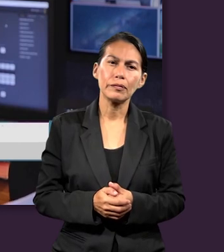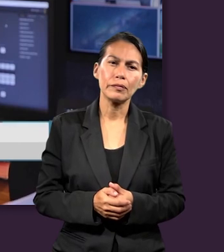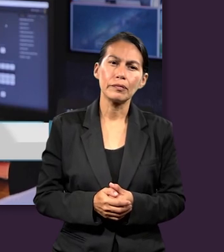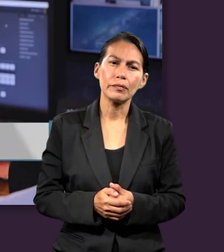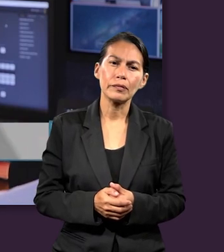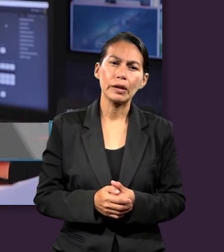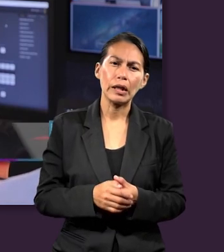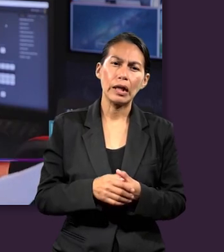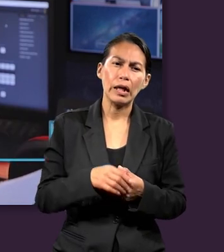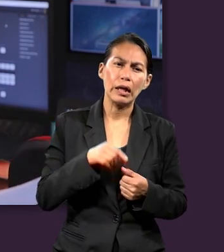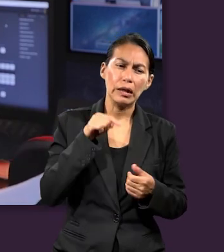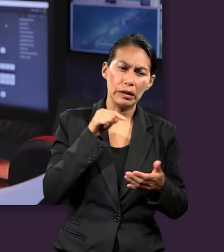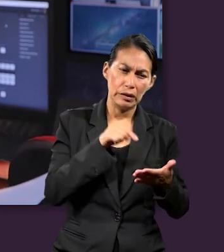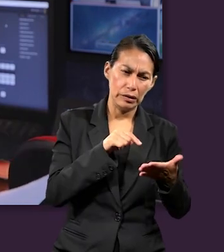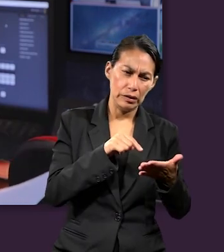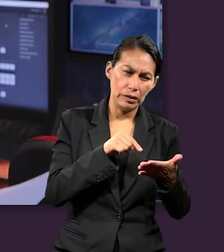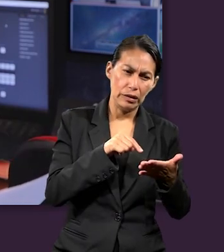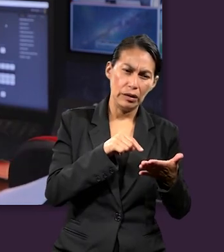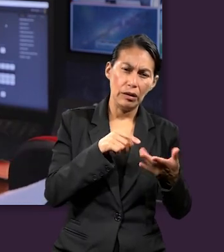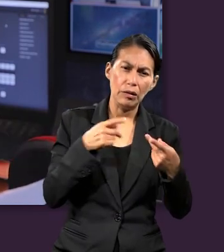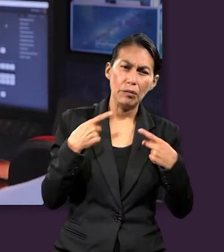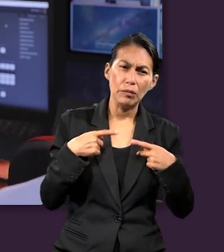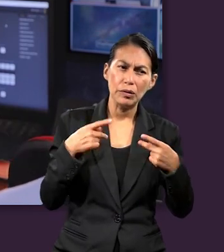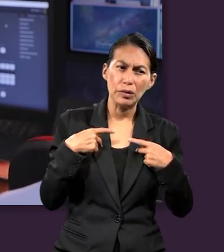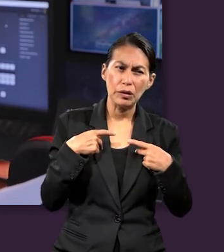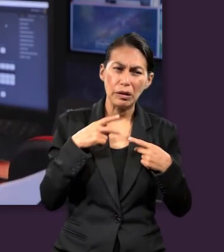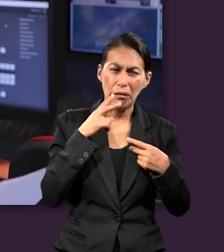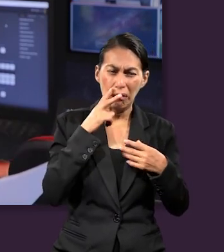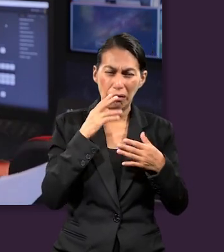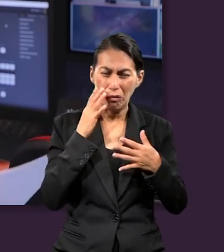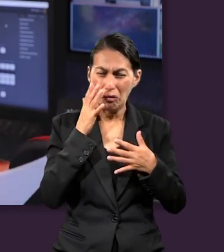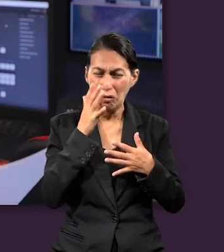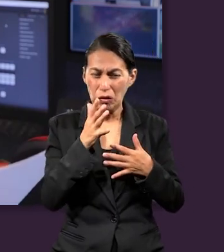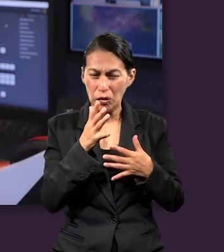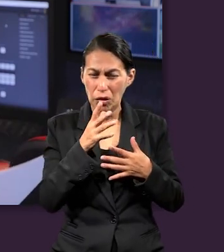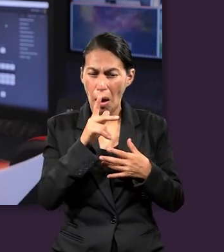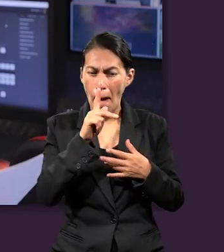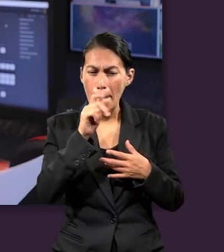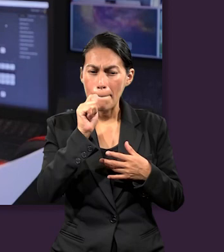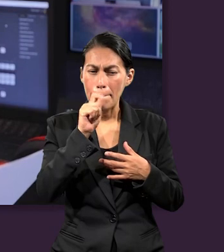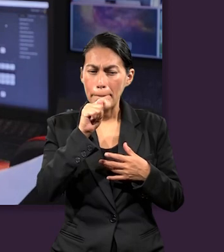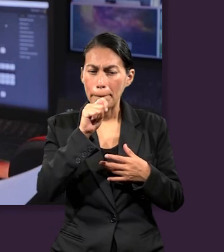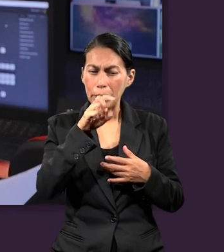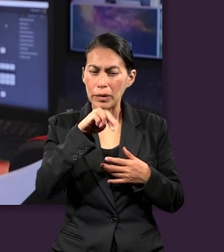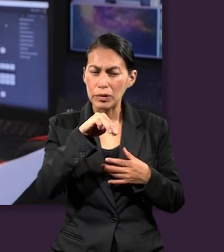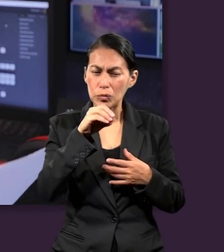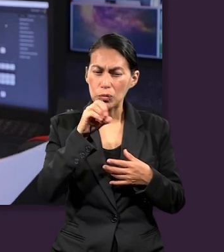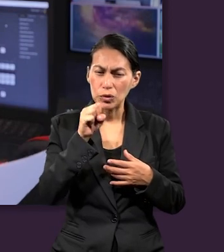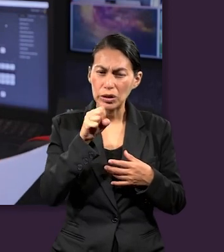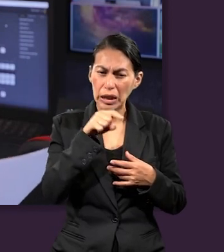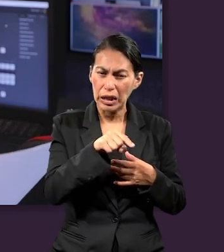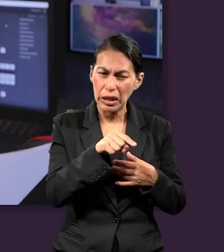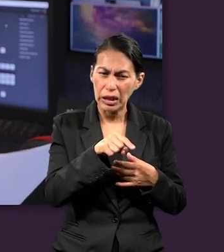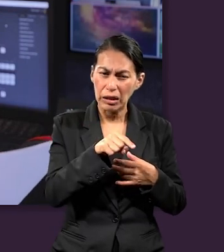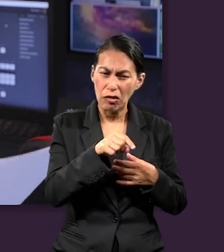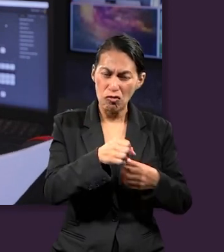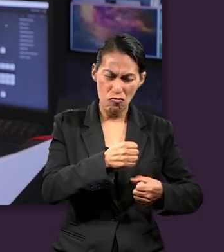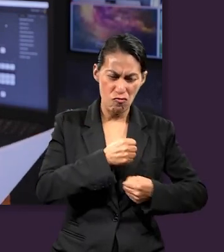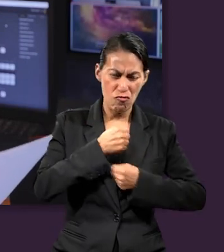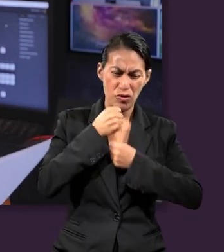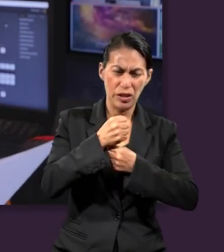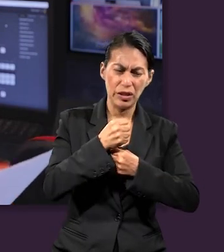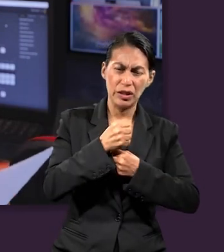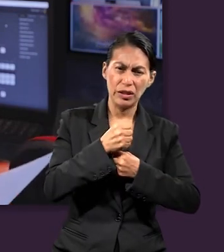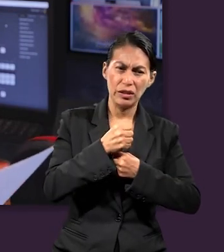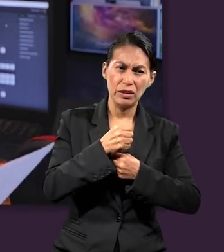la descripción que hace aquí el Vidente de Patmos está en el contexto del dominio de